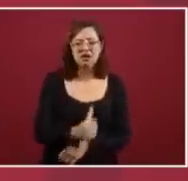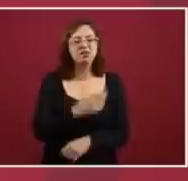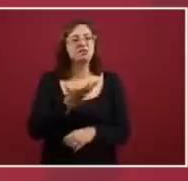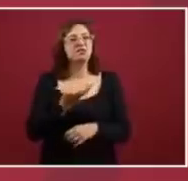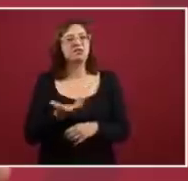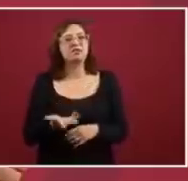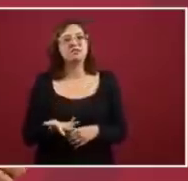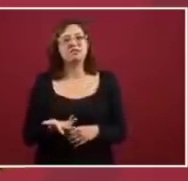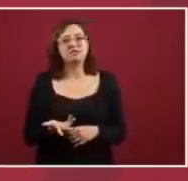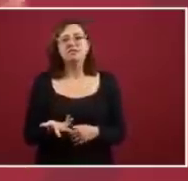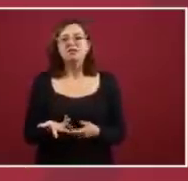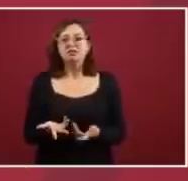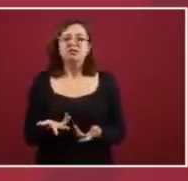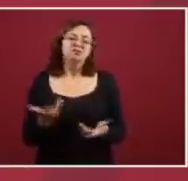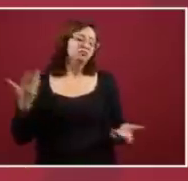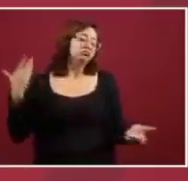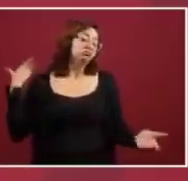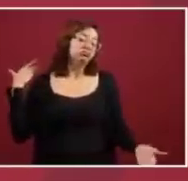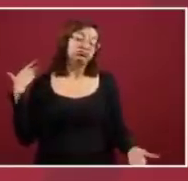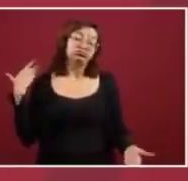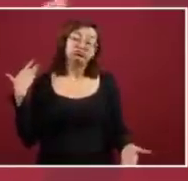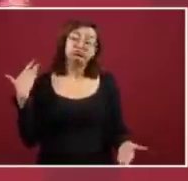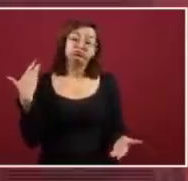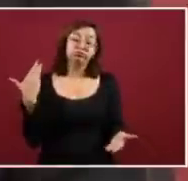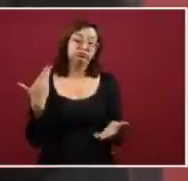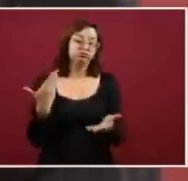que llevan algún tiempo